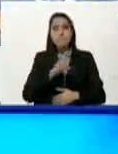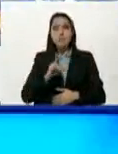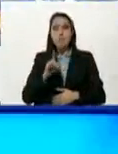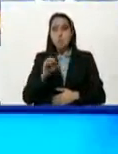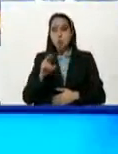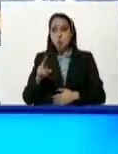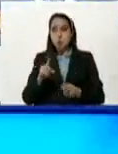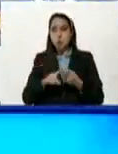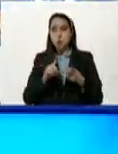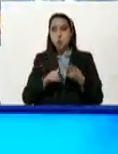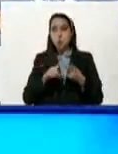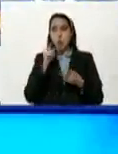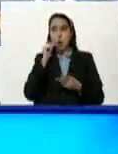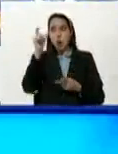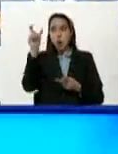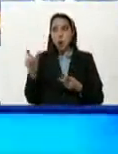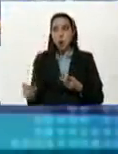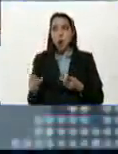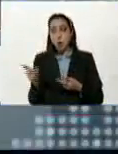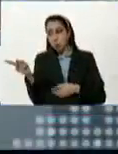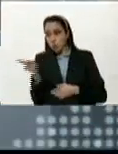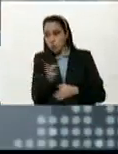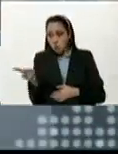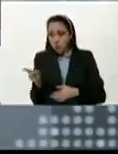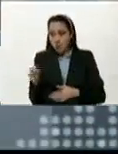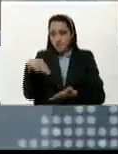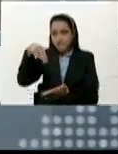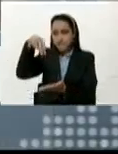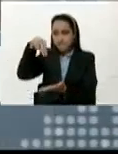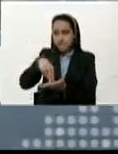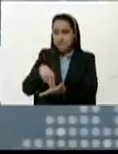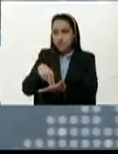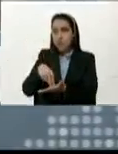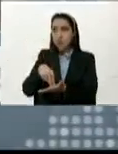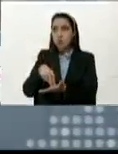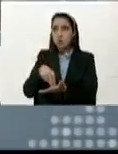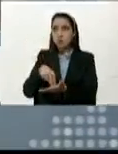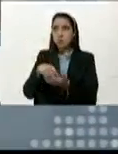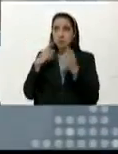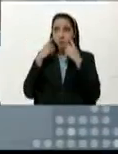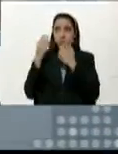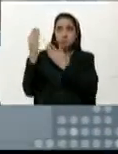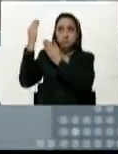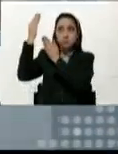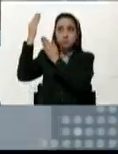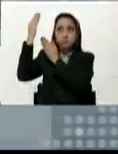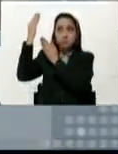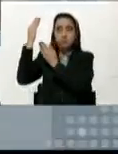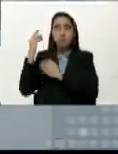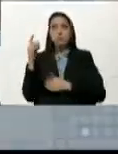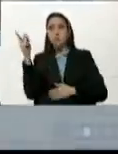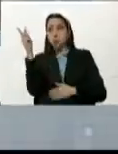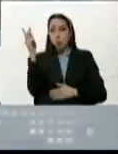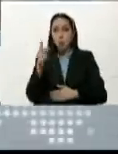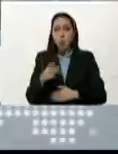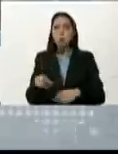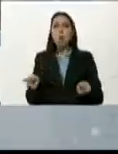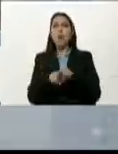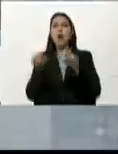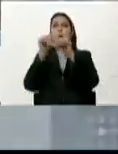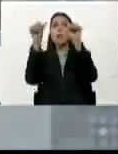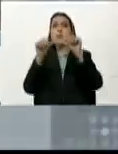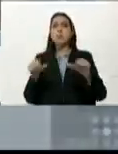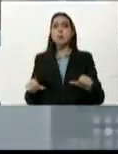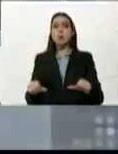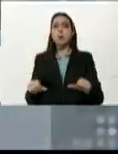granados ustedes están ahí para esto los dos como par de estatuas la